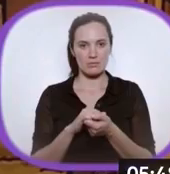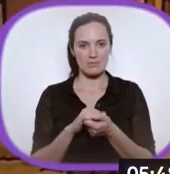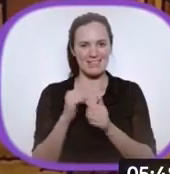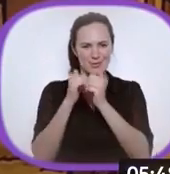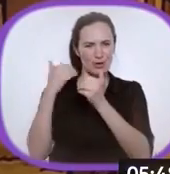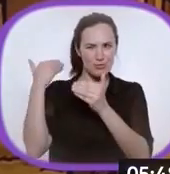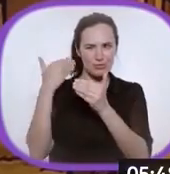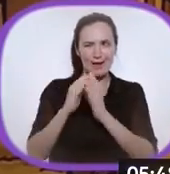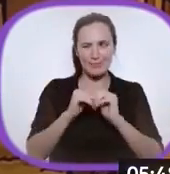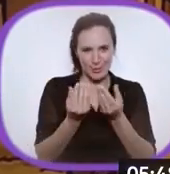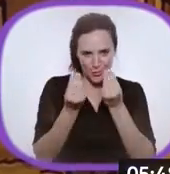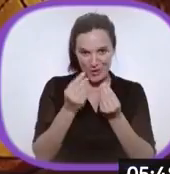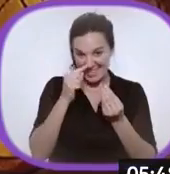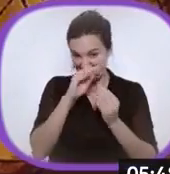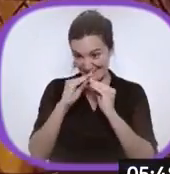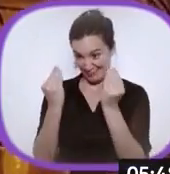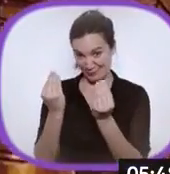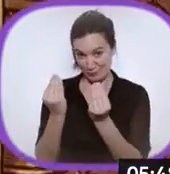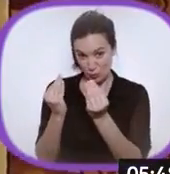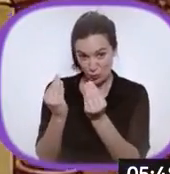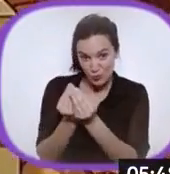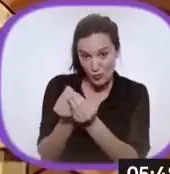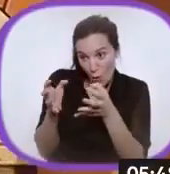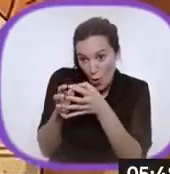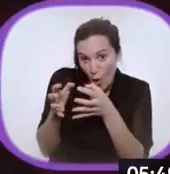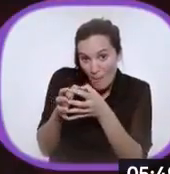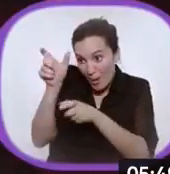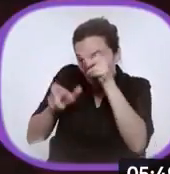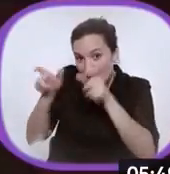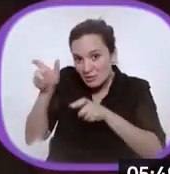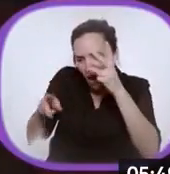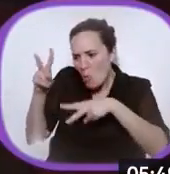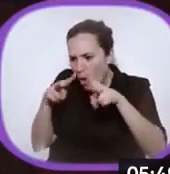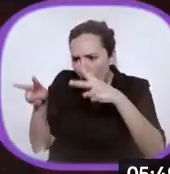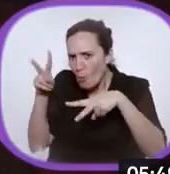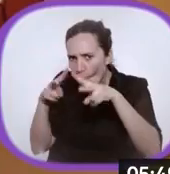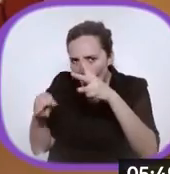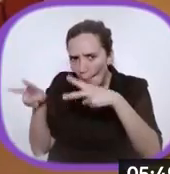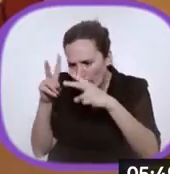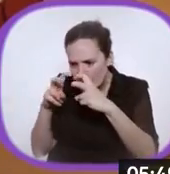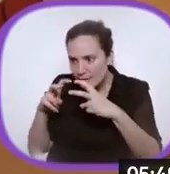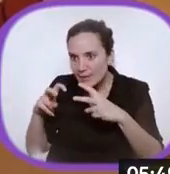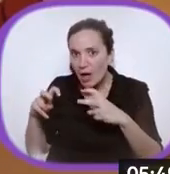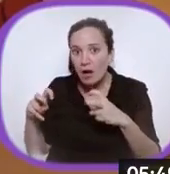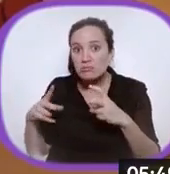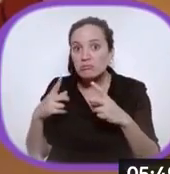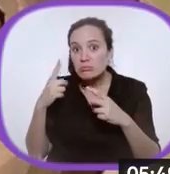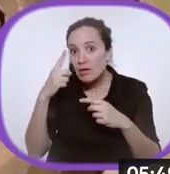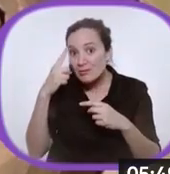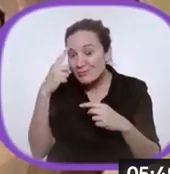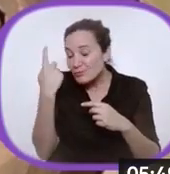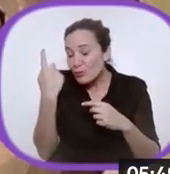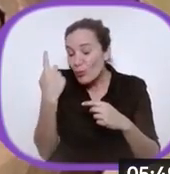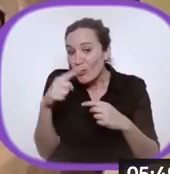Todo comenzó cuando 7 arqueólogos descubrieron una antigua momia peruana y, sin saberlo, desataron una misteriosa maldición.